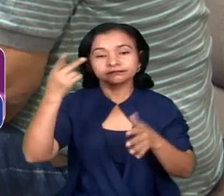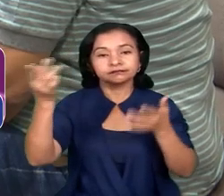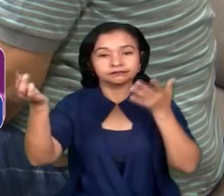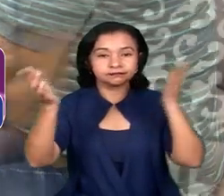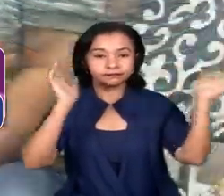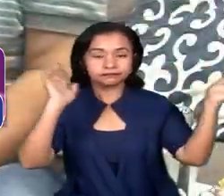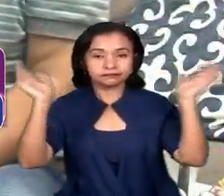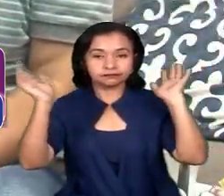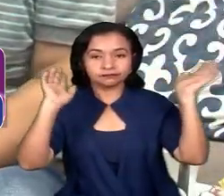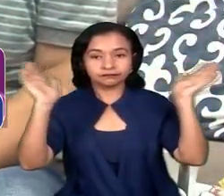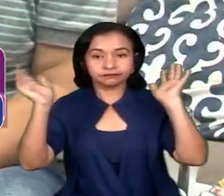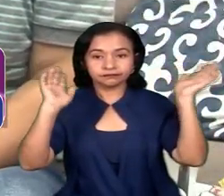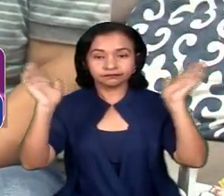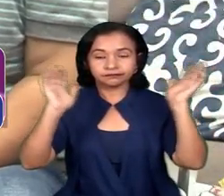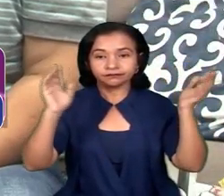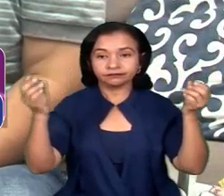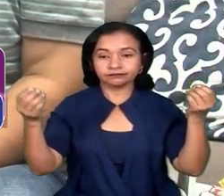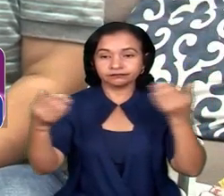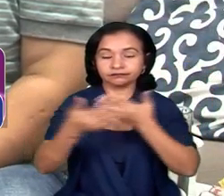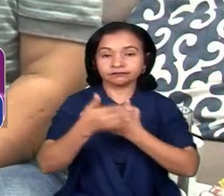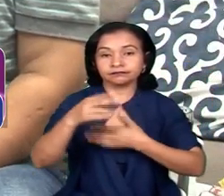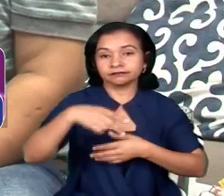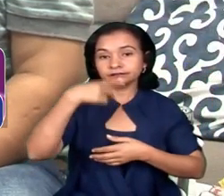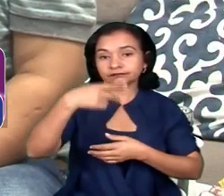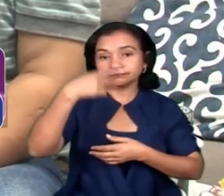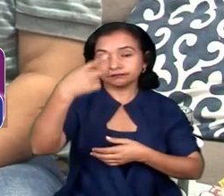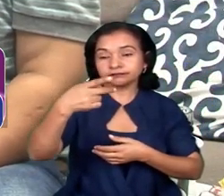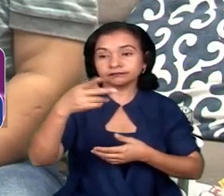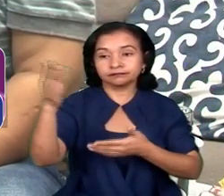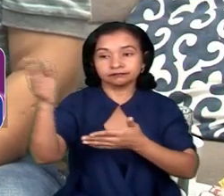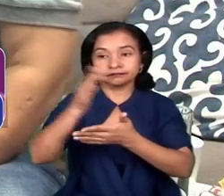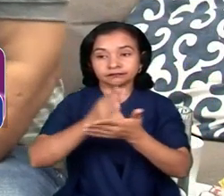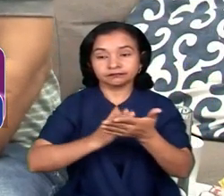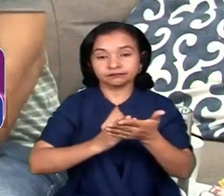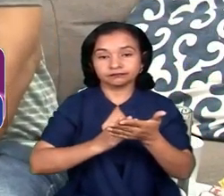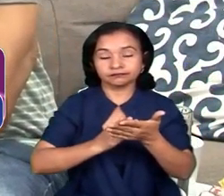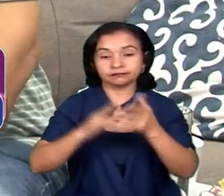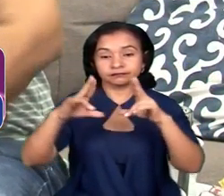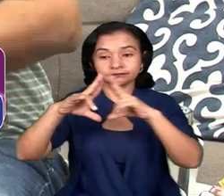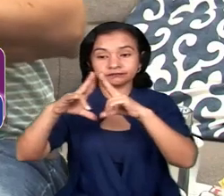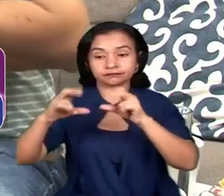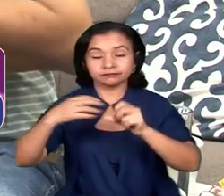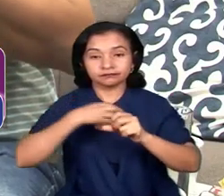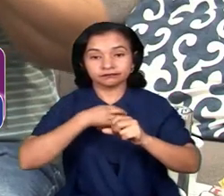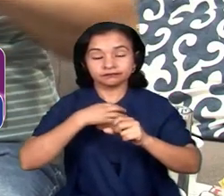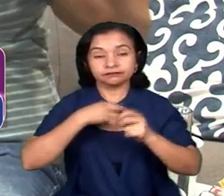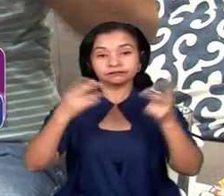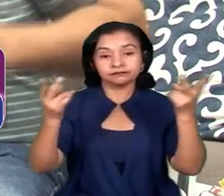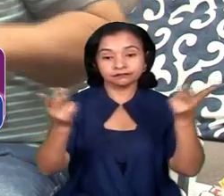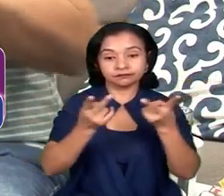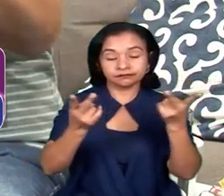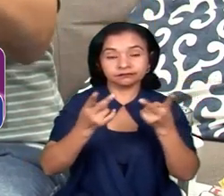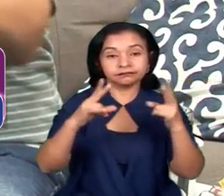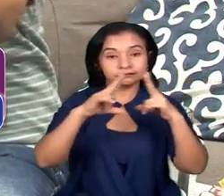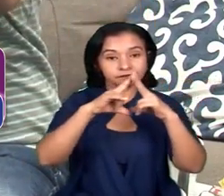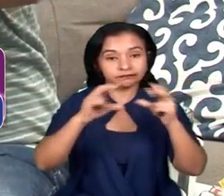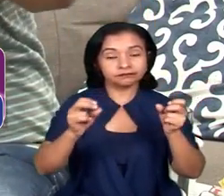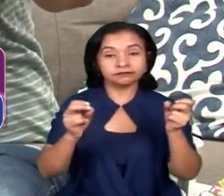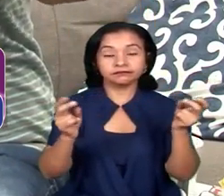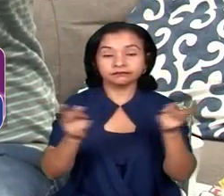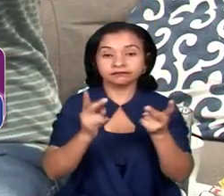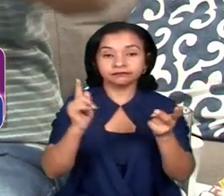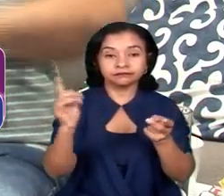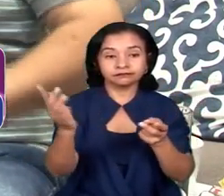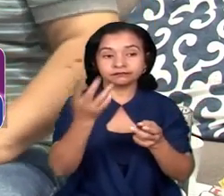comercio. Que no me confundan mis palabras. Yo hay veces estoy hablando como nicaragüense, que estoy viviendo en este país, que viví toda